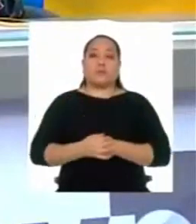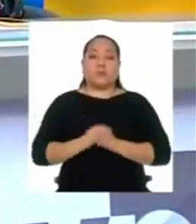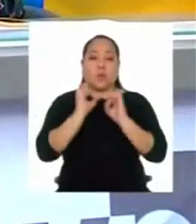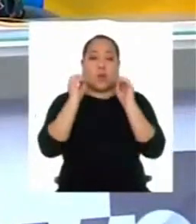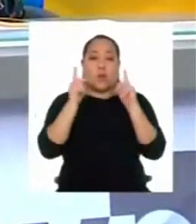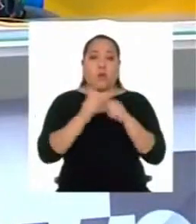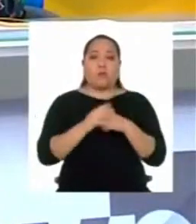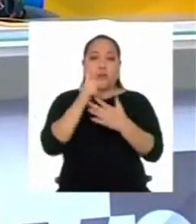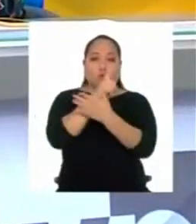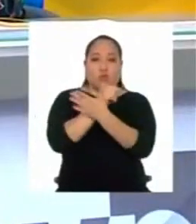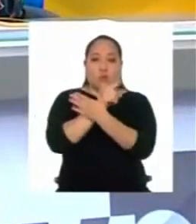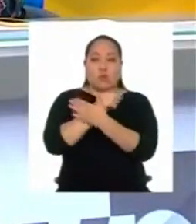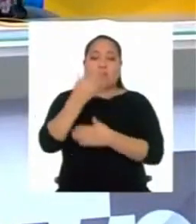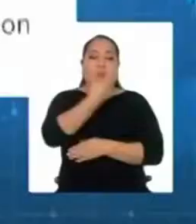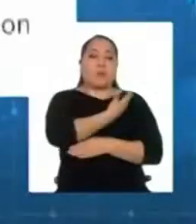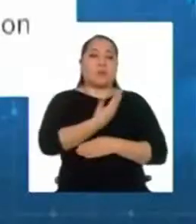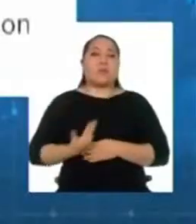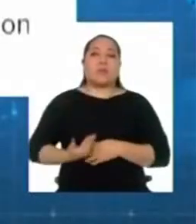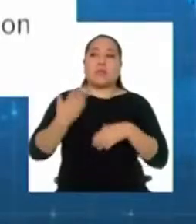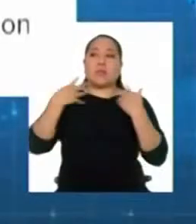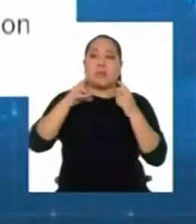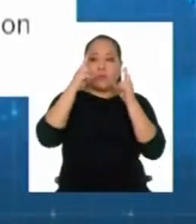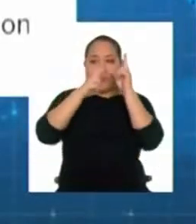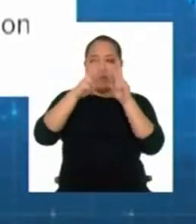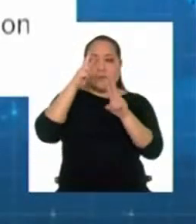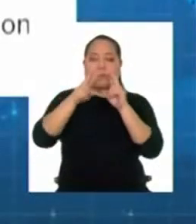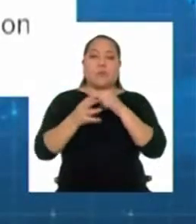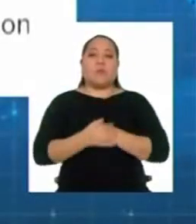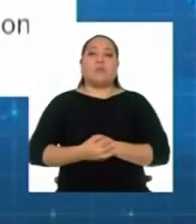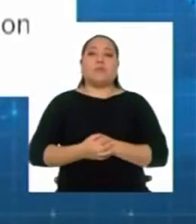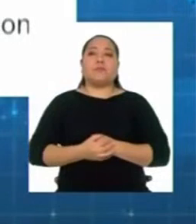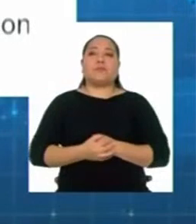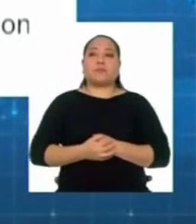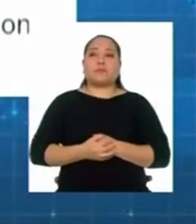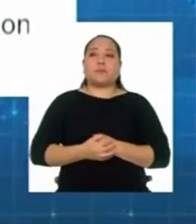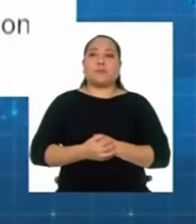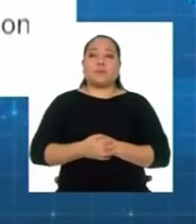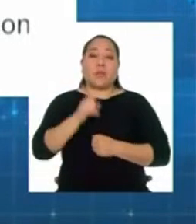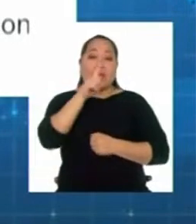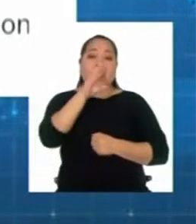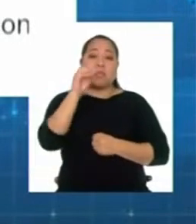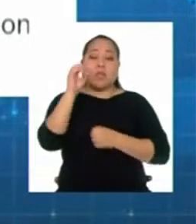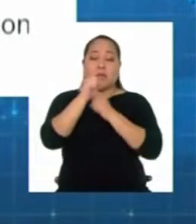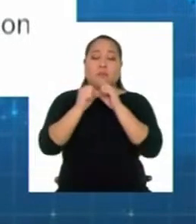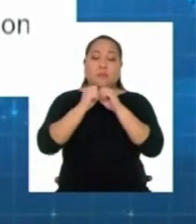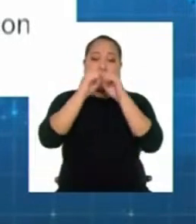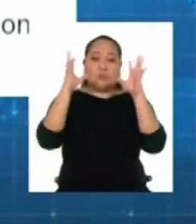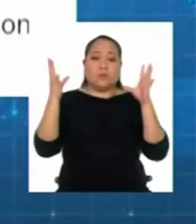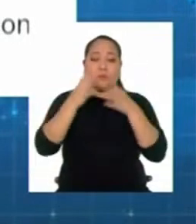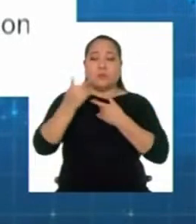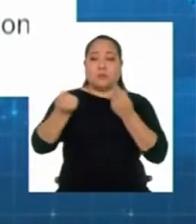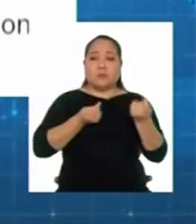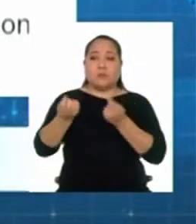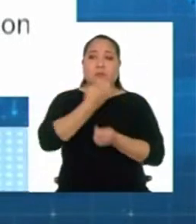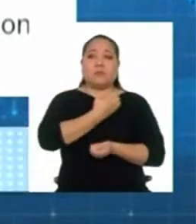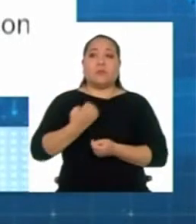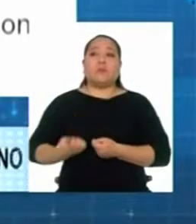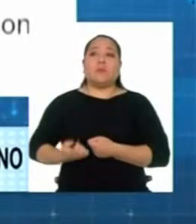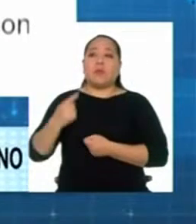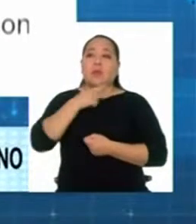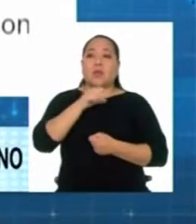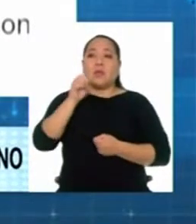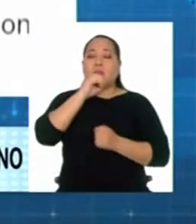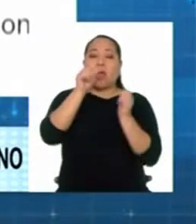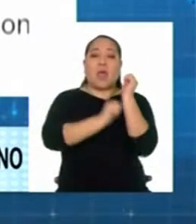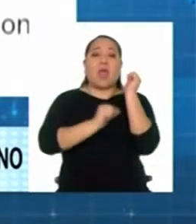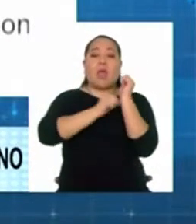Bien, hay tweets del presidente. Así es, bueno, ya estamos pues cumpliendo los 100 días de gobierno y este es el mensaje que nos ha querido brindar,